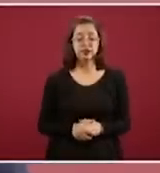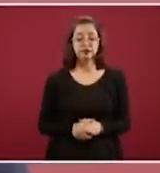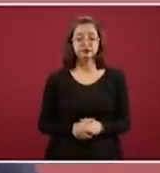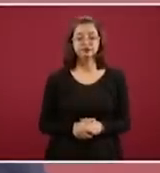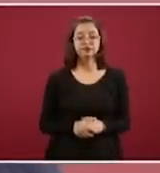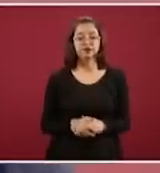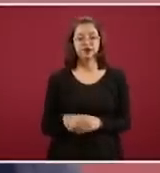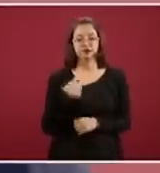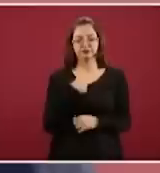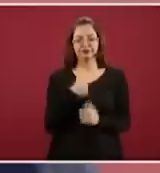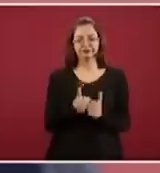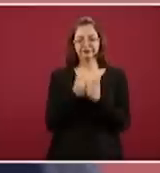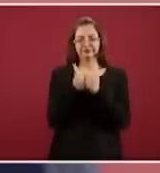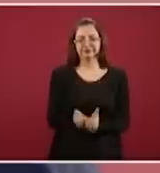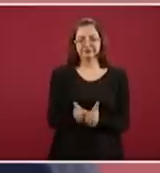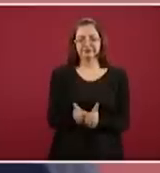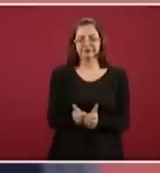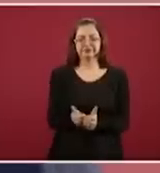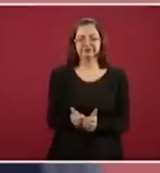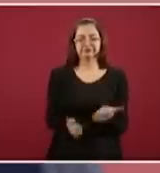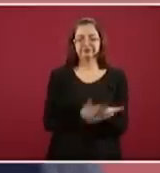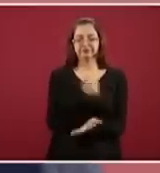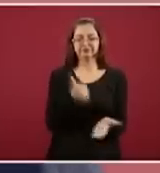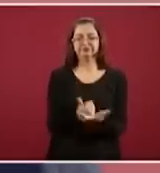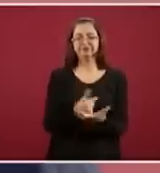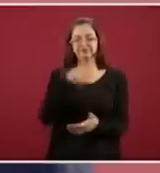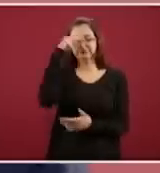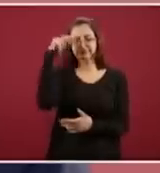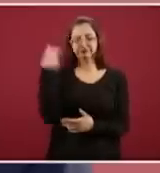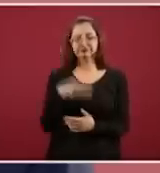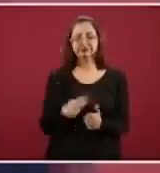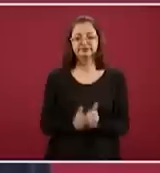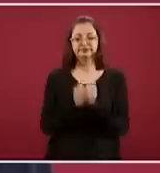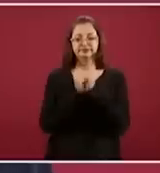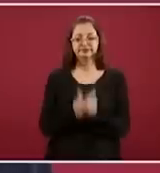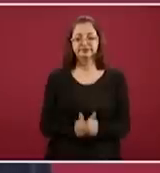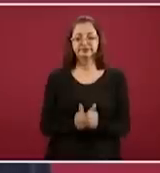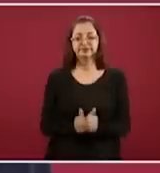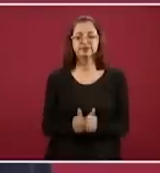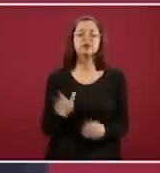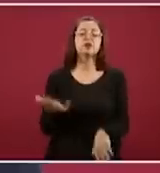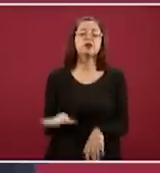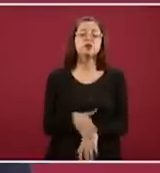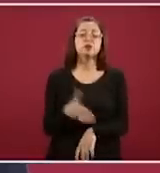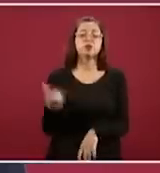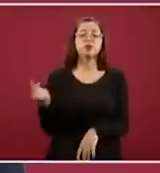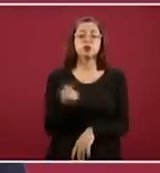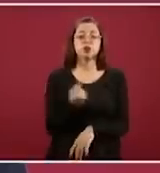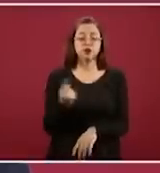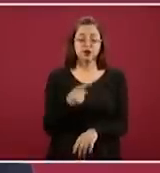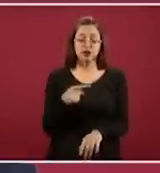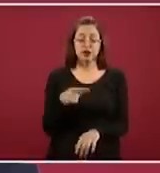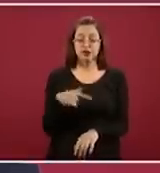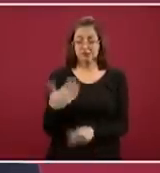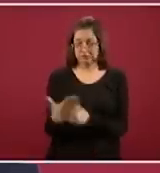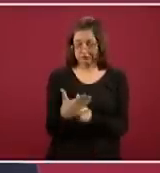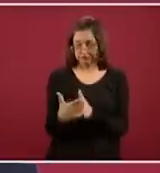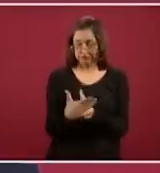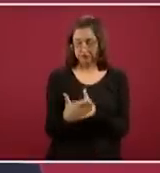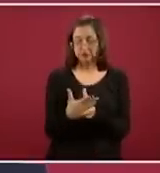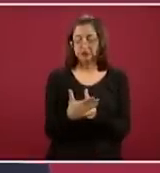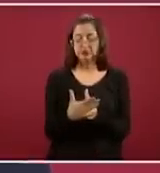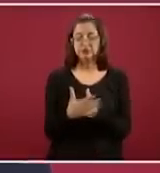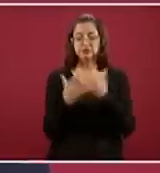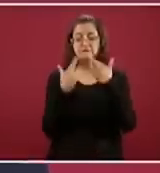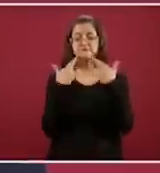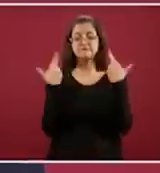me quedé aquí en la ciudad, porque se va a llevar a cabo una reunión el